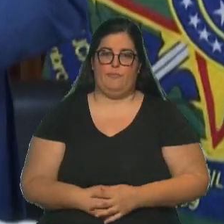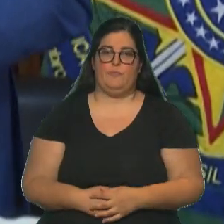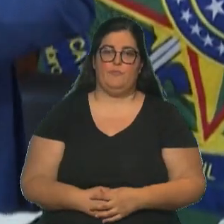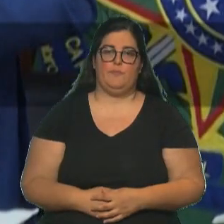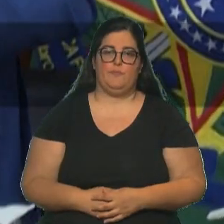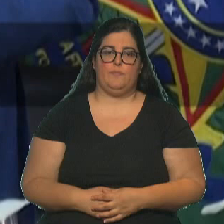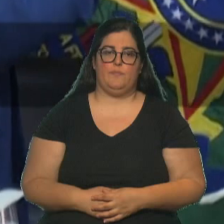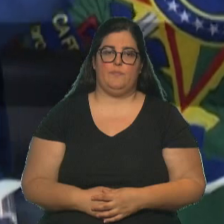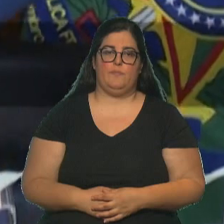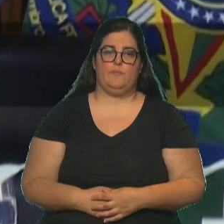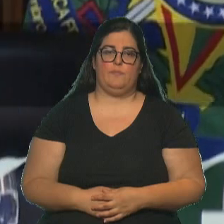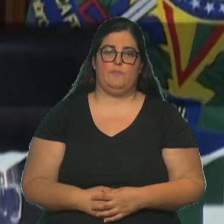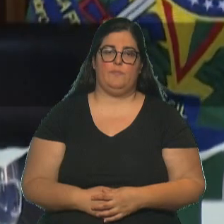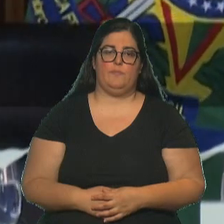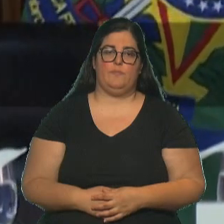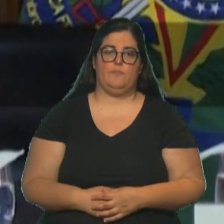É